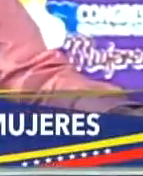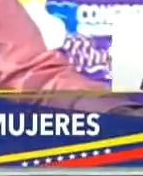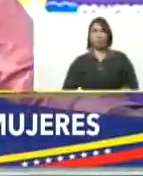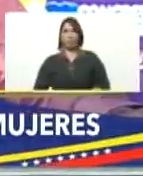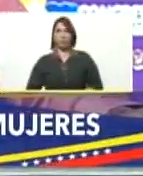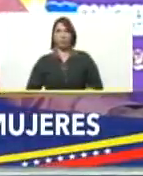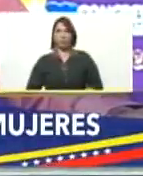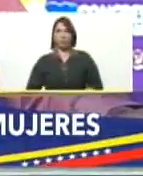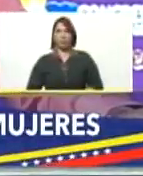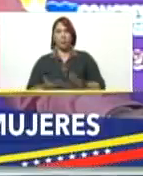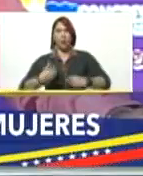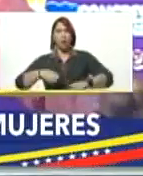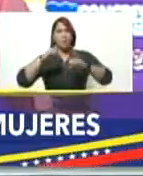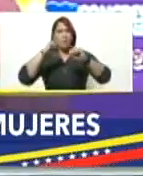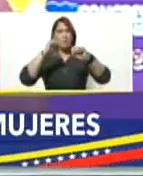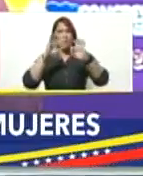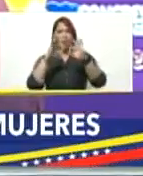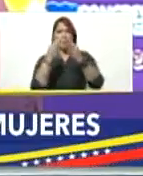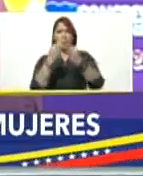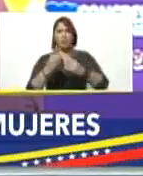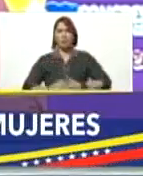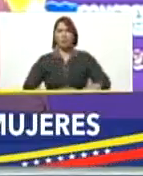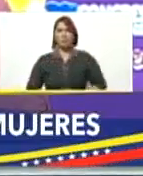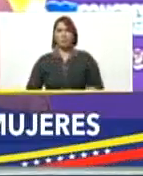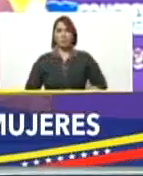que viva la familia,